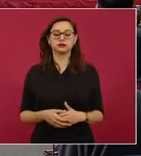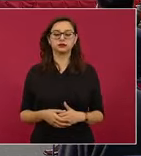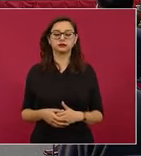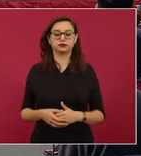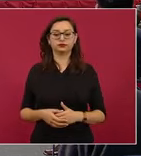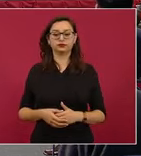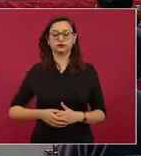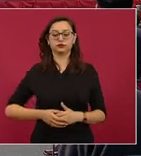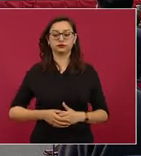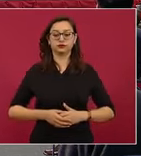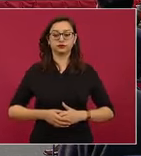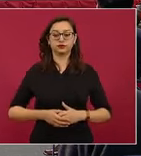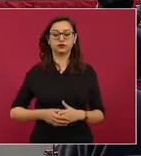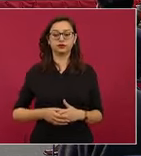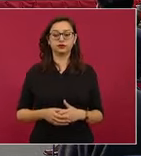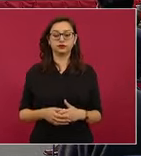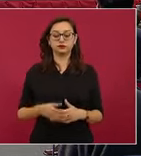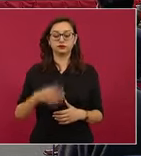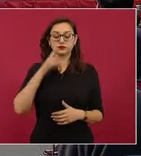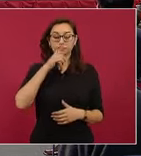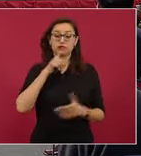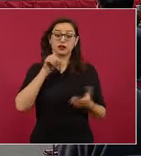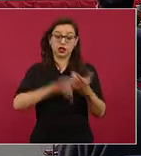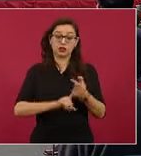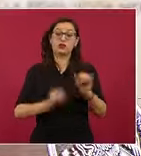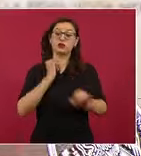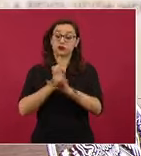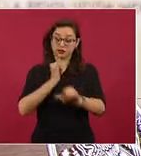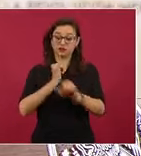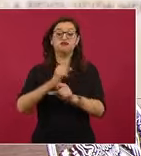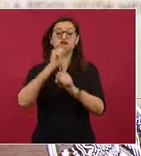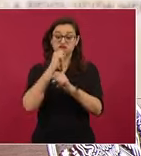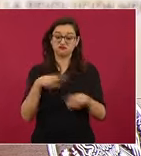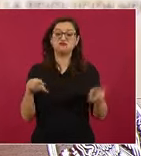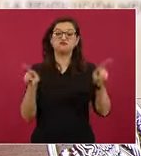Y en el caso de las redes también,